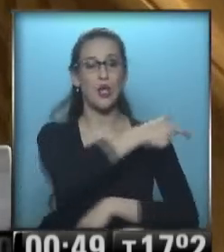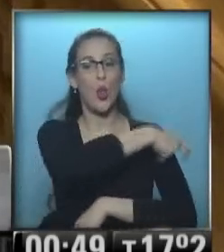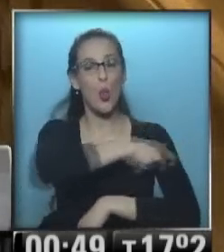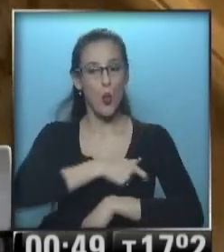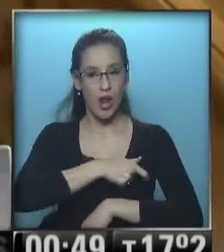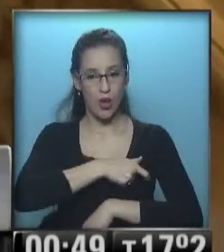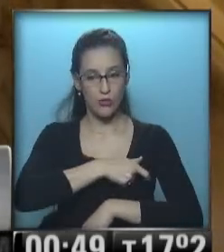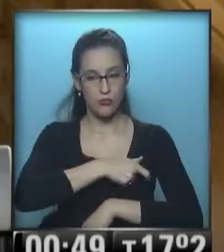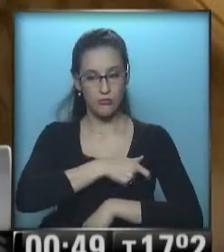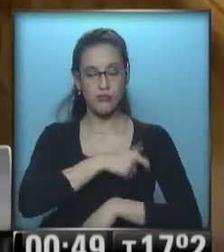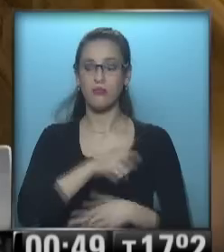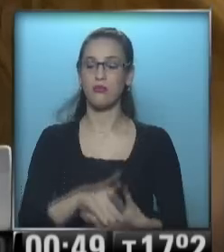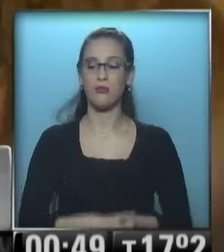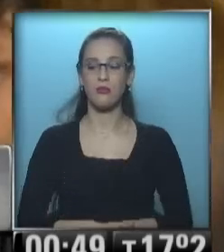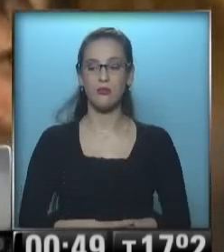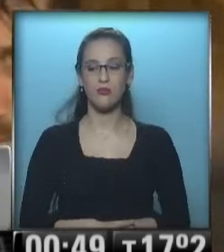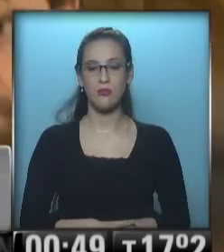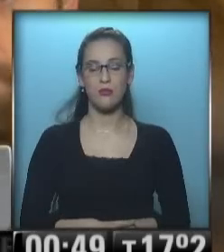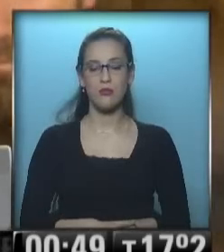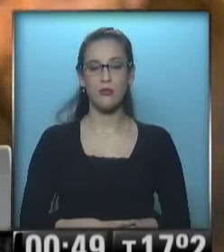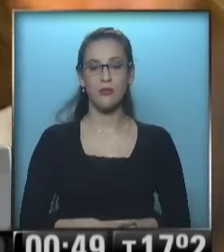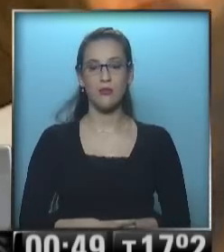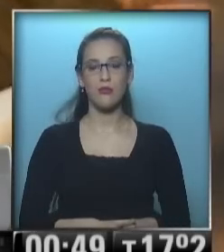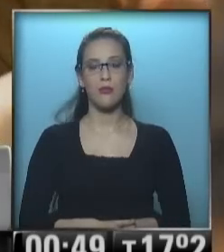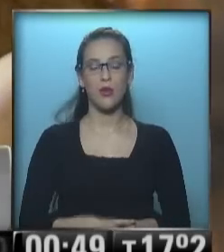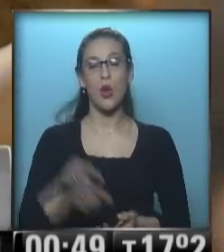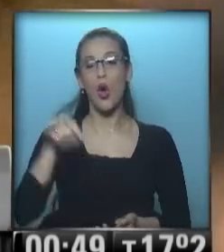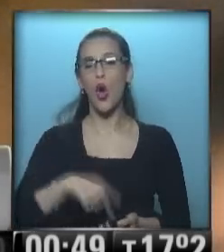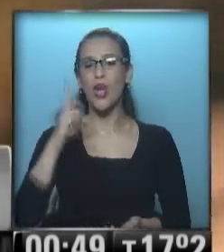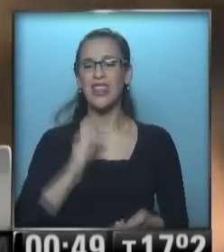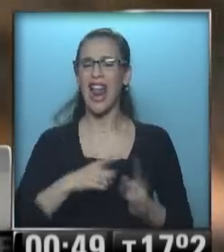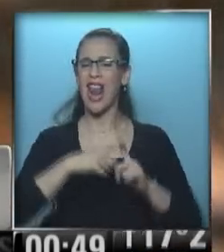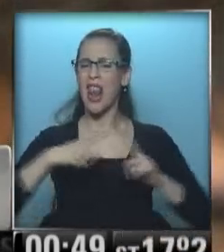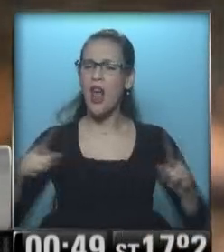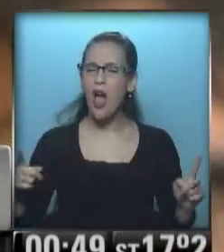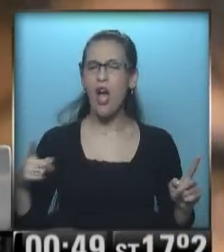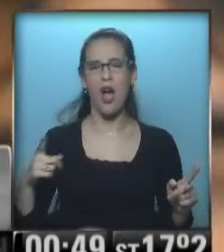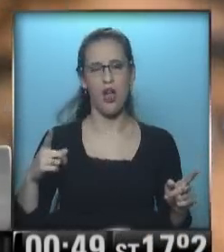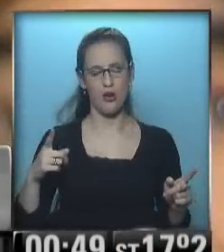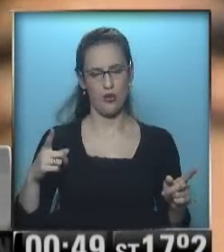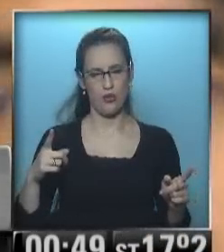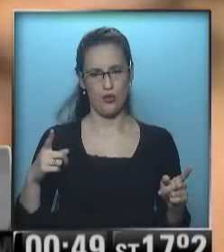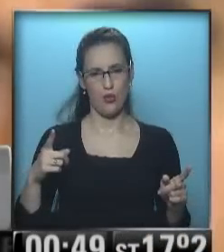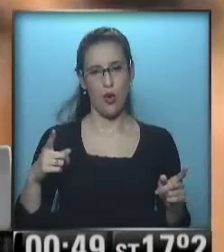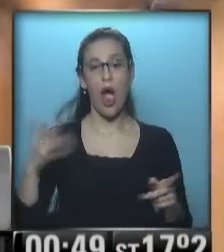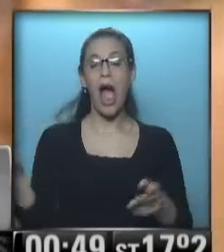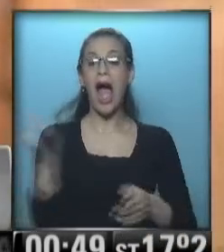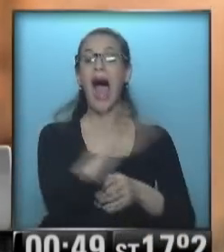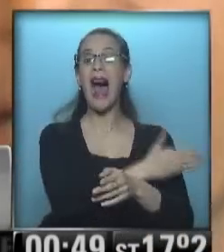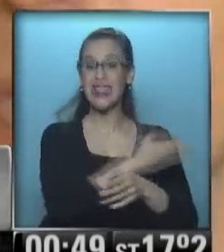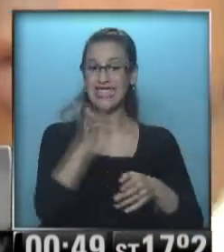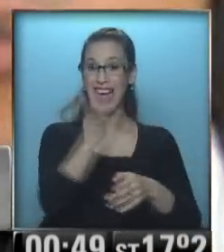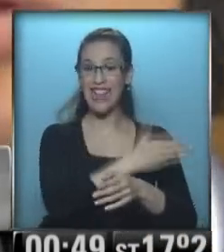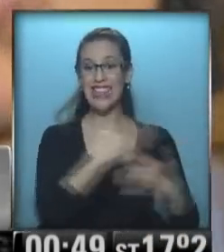de Kirchner. Pero en esta jornada larguísima, porque desde mucho antes de que se abrieran las puertas para poder